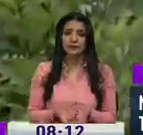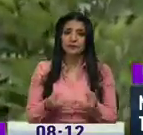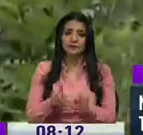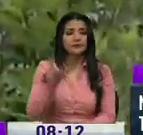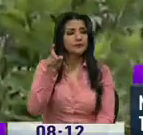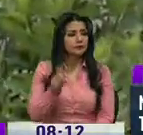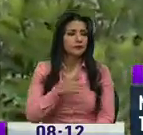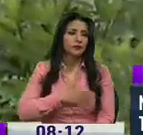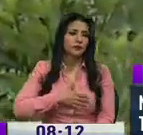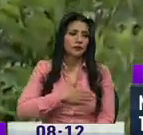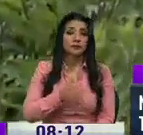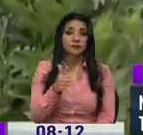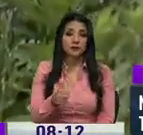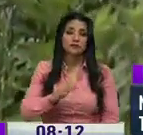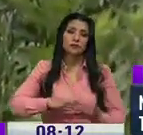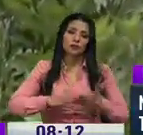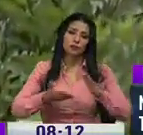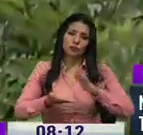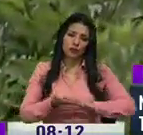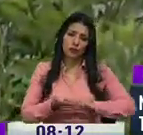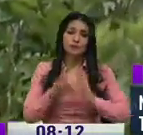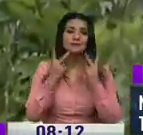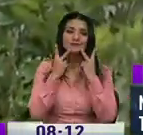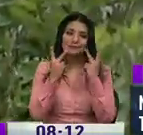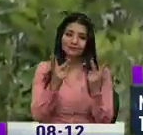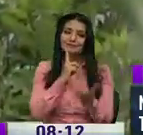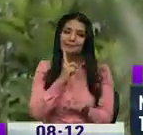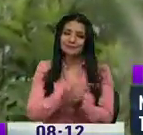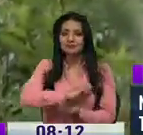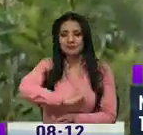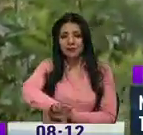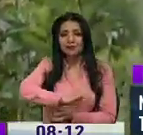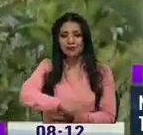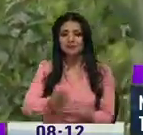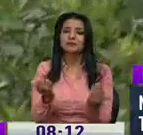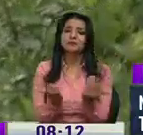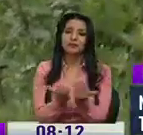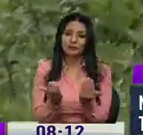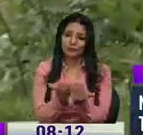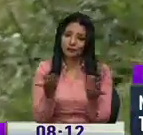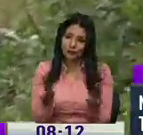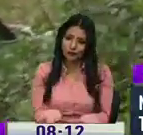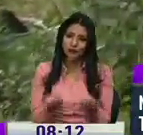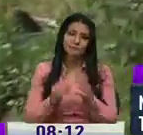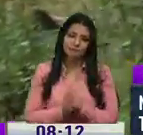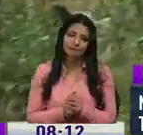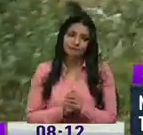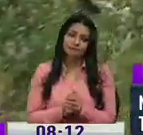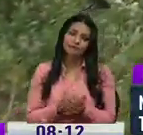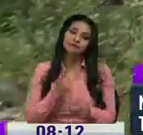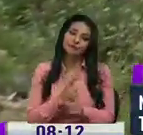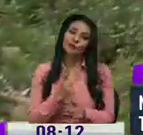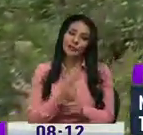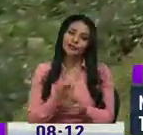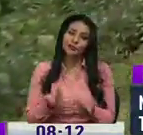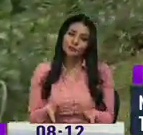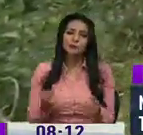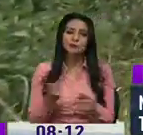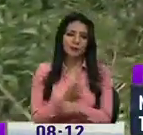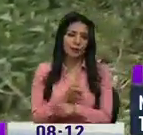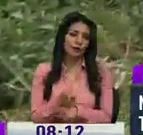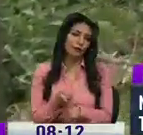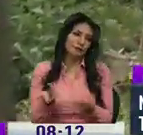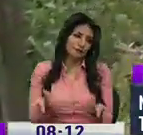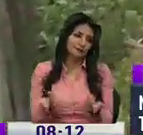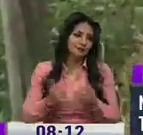la colaboración de la misma comunidad, de los vecinos, porque en verdad ellos son los que botan también la basura y eso se convierte en un peligro